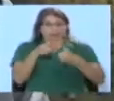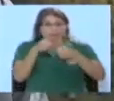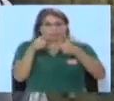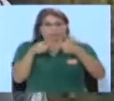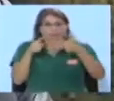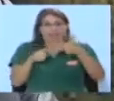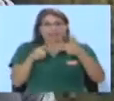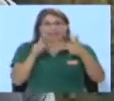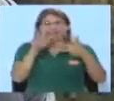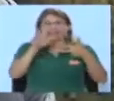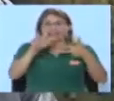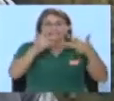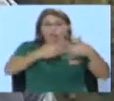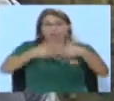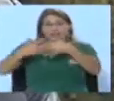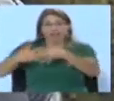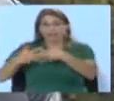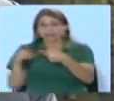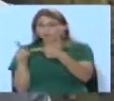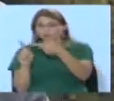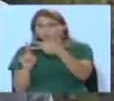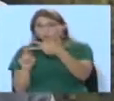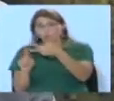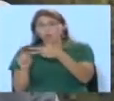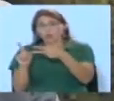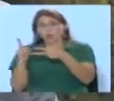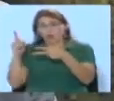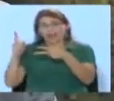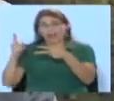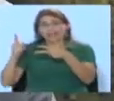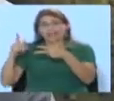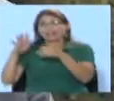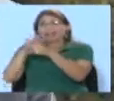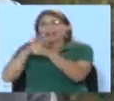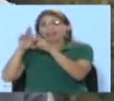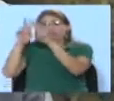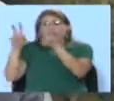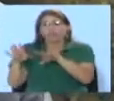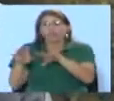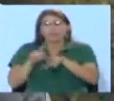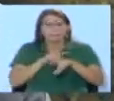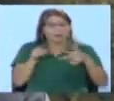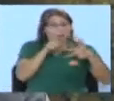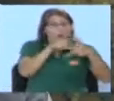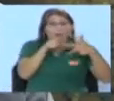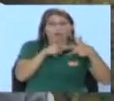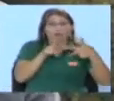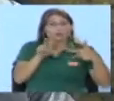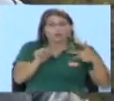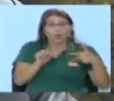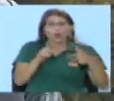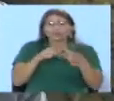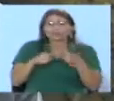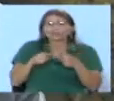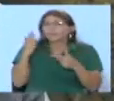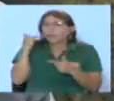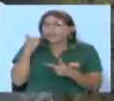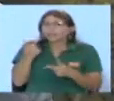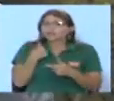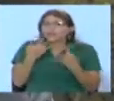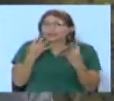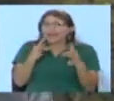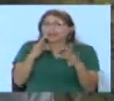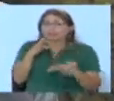la red saturada y los otros dos no, porque yo estoy a través de tarifa tratando de beneficiar a un operador que no